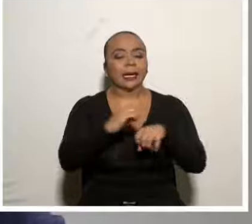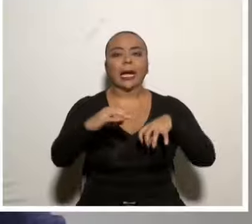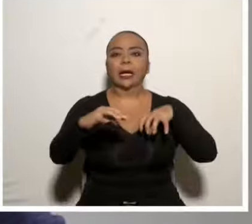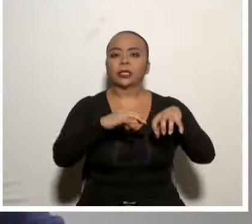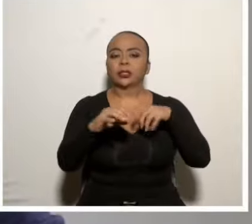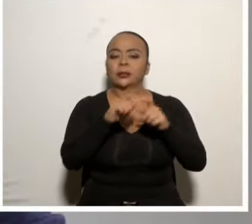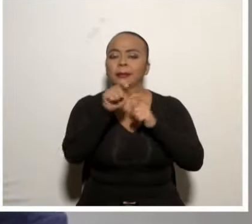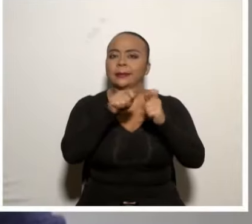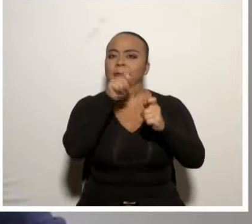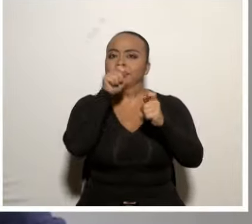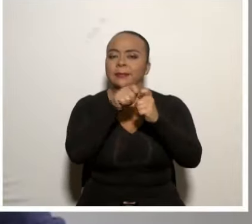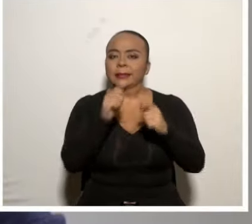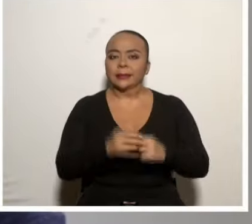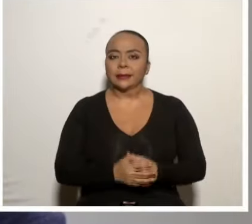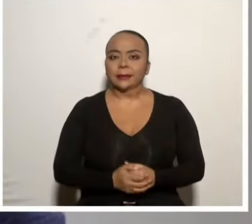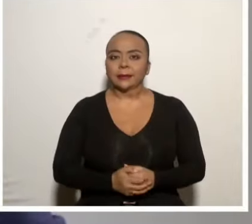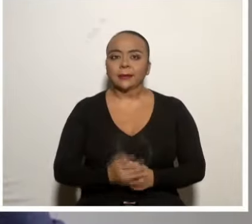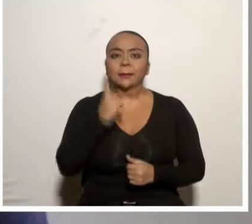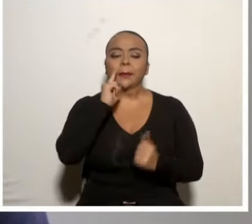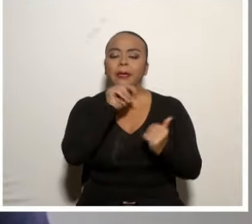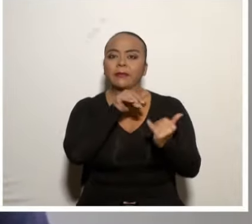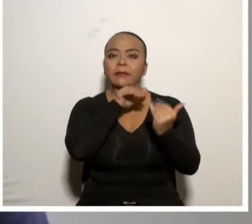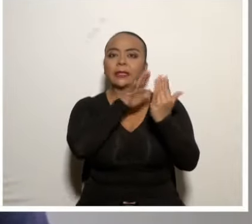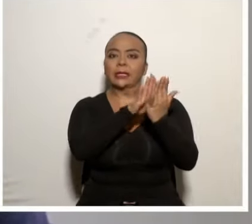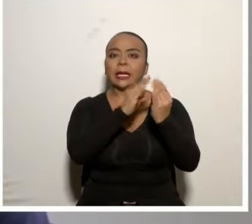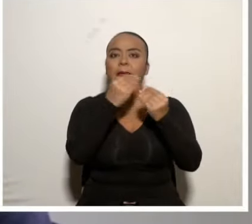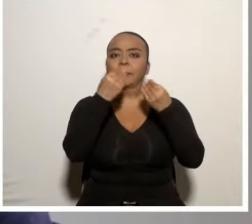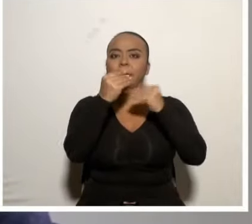acciones concretas para enfrentar el